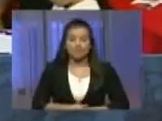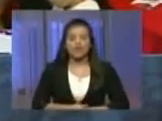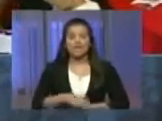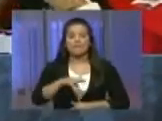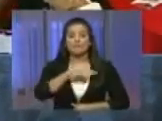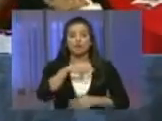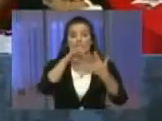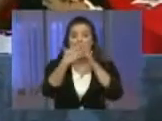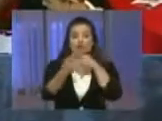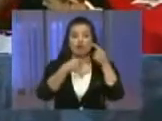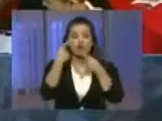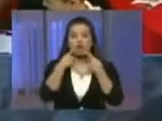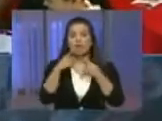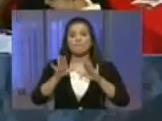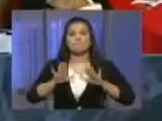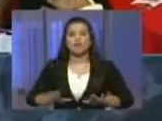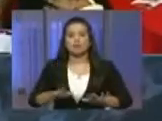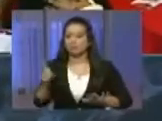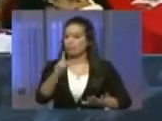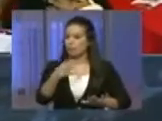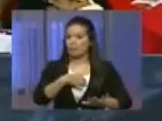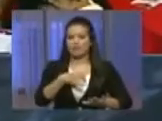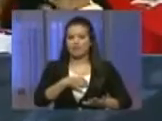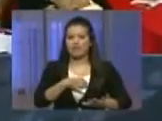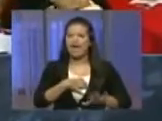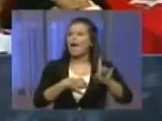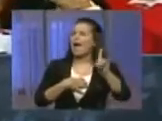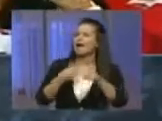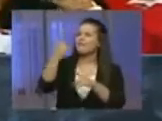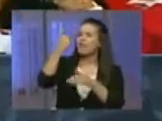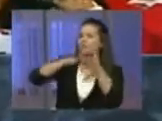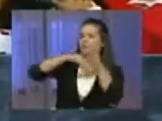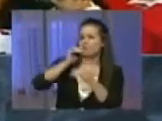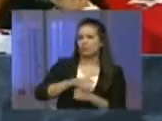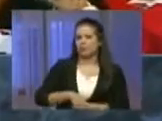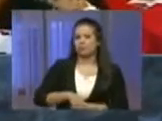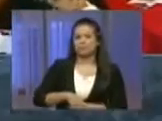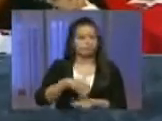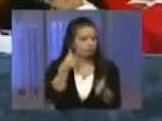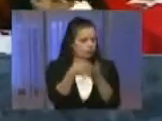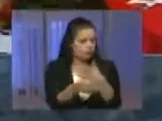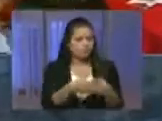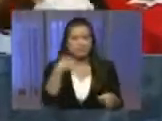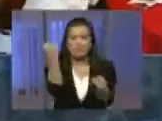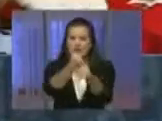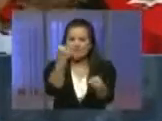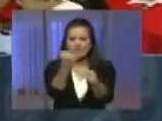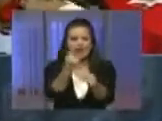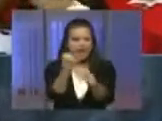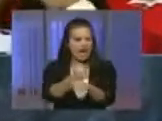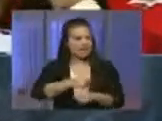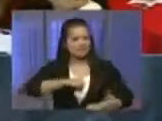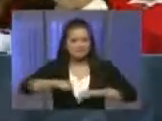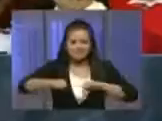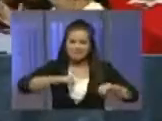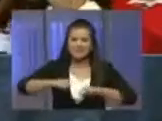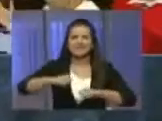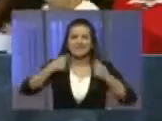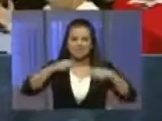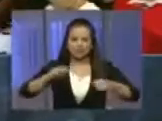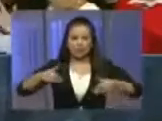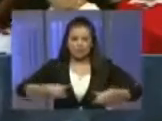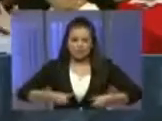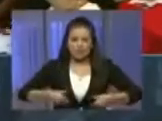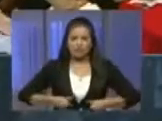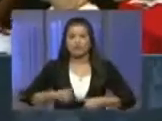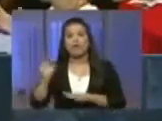tricolor no puede pararse que no llegó esto que no llegó aquello trabajamos y a parir y a combinar el esfuerzo del